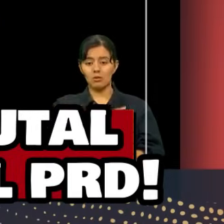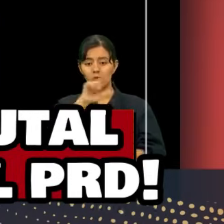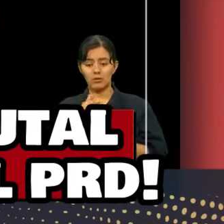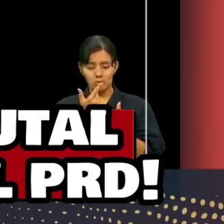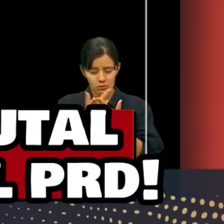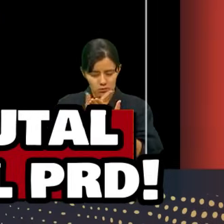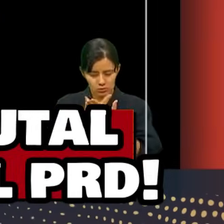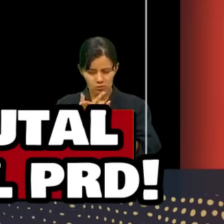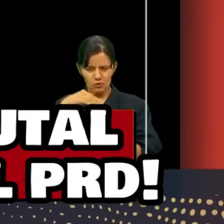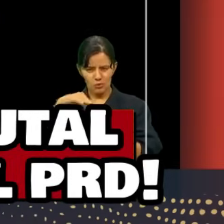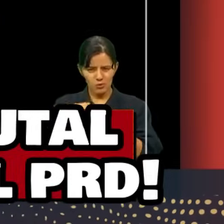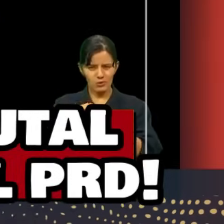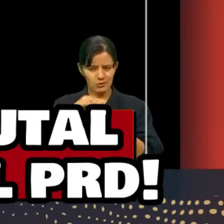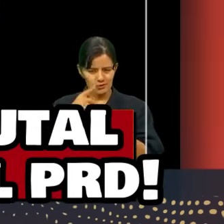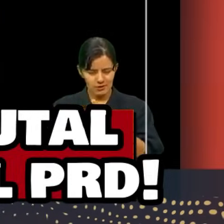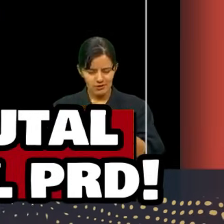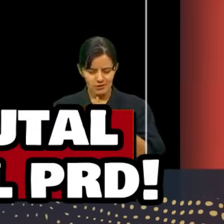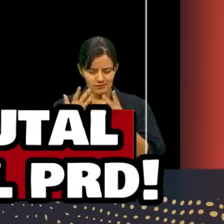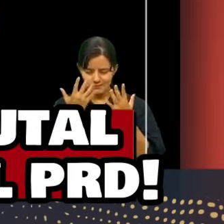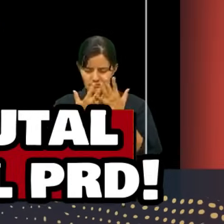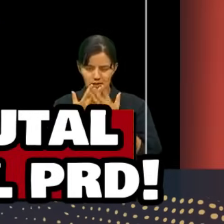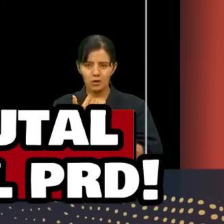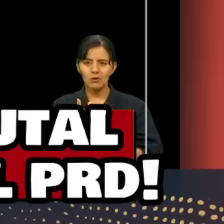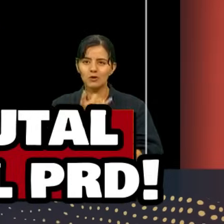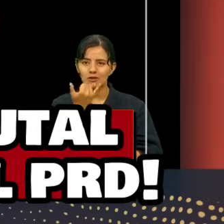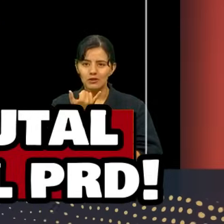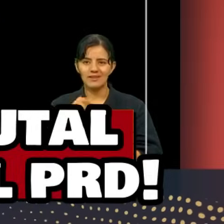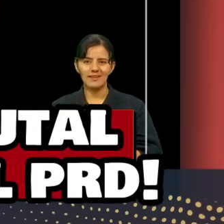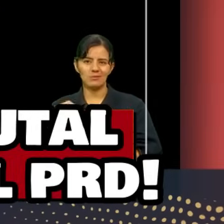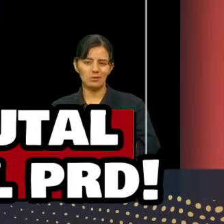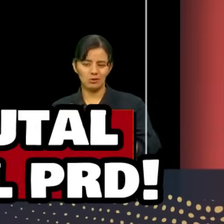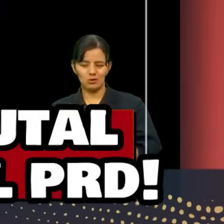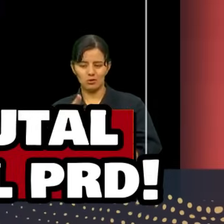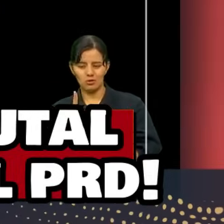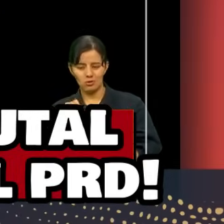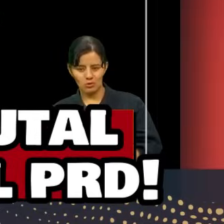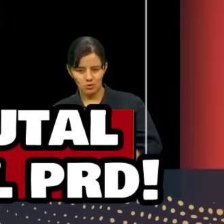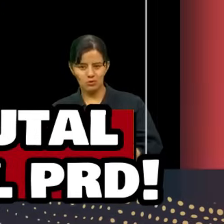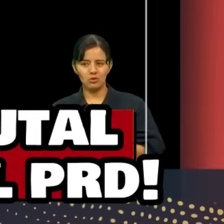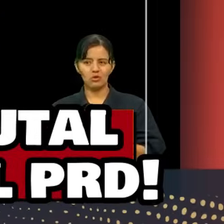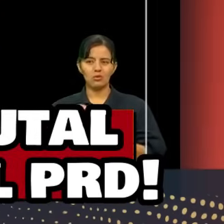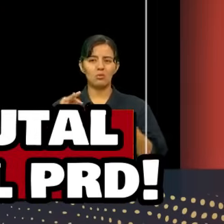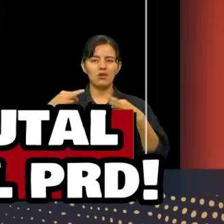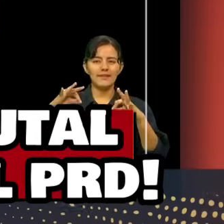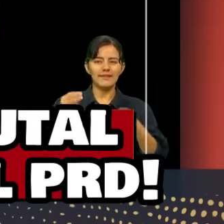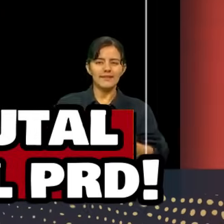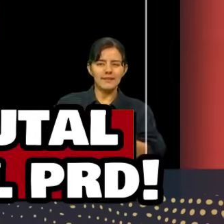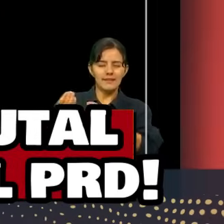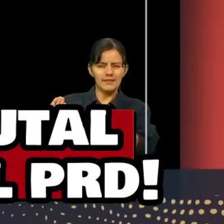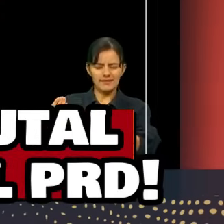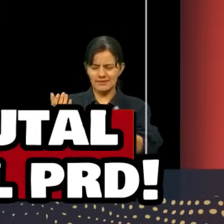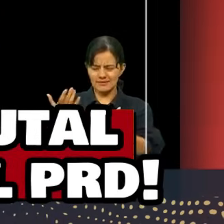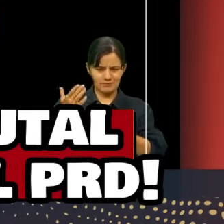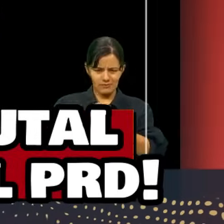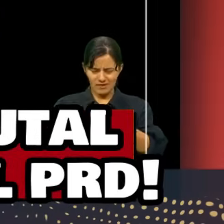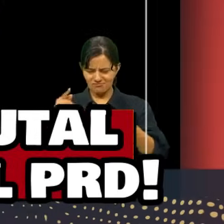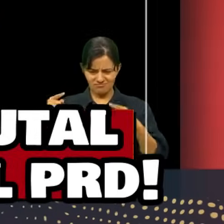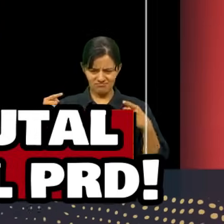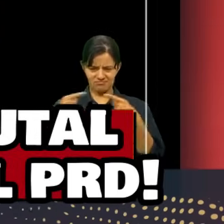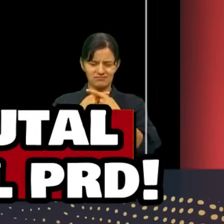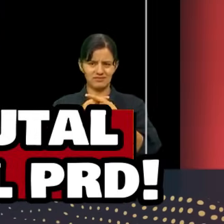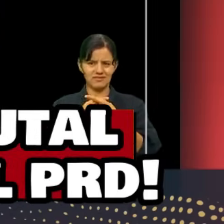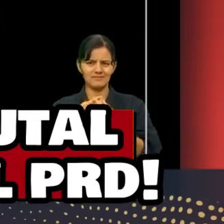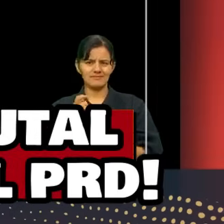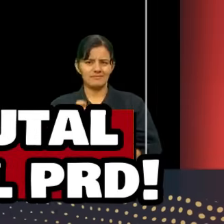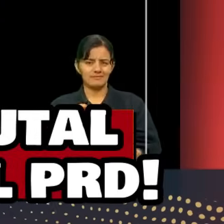querer, digamos, cuenten mayor número de votos nulos, mayores números de boletas entregadas, es decir, que no cuadren exactamente las